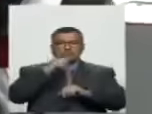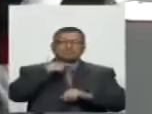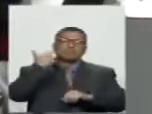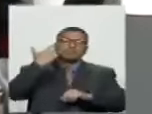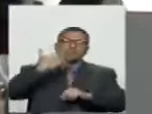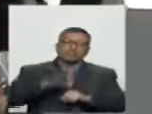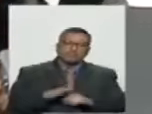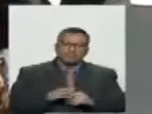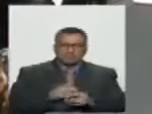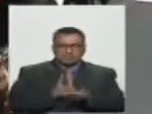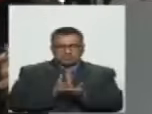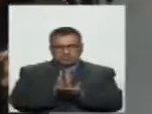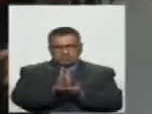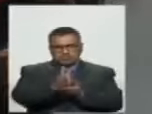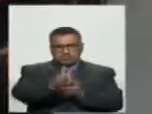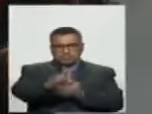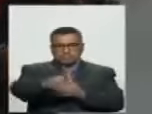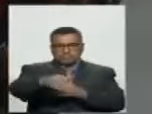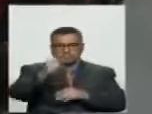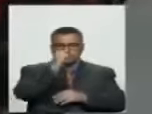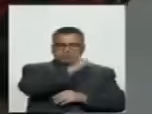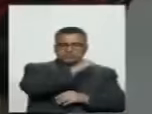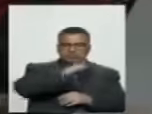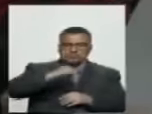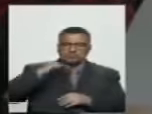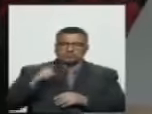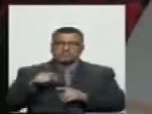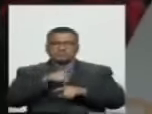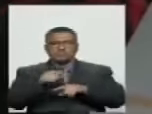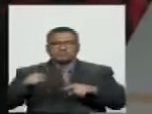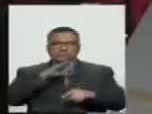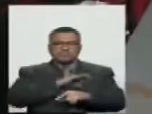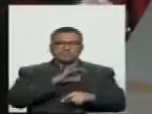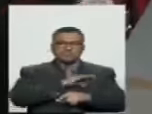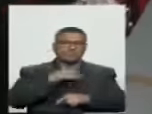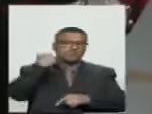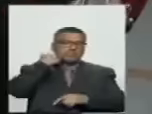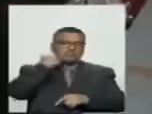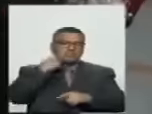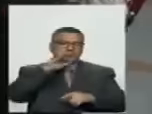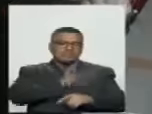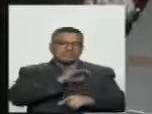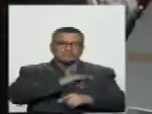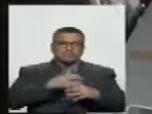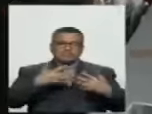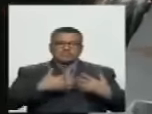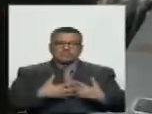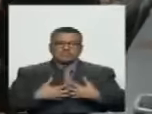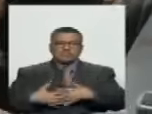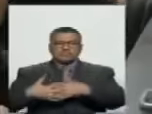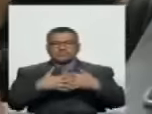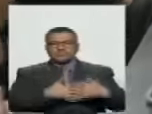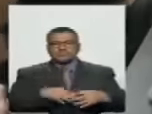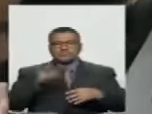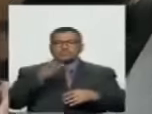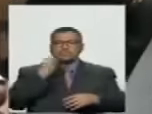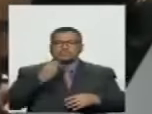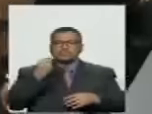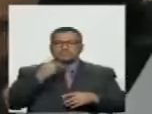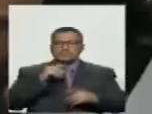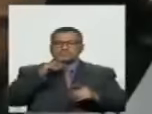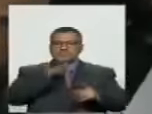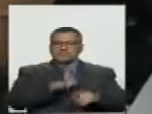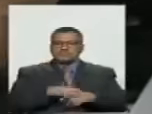y ha conducido a homicidios en caso de sociedades enfermas como la sociedad estadounidense y los adolescentes que